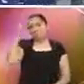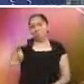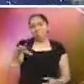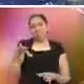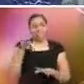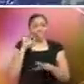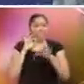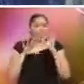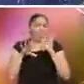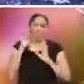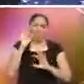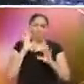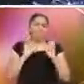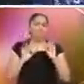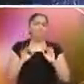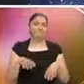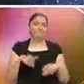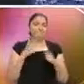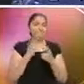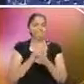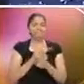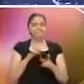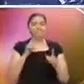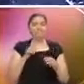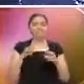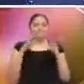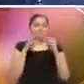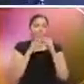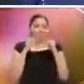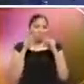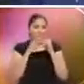de frutas Exacto. atacado. ¿Atacado? Por el taco.